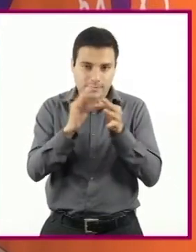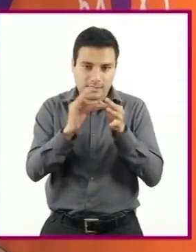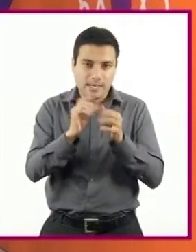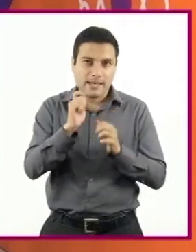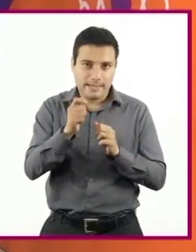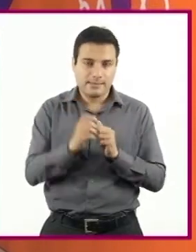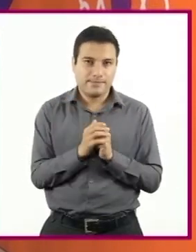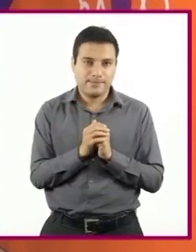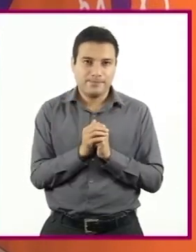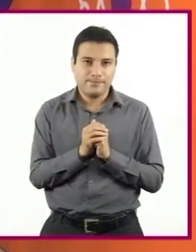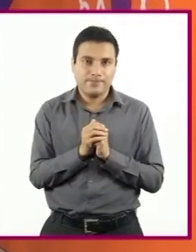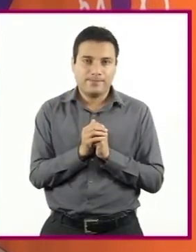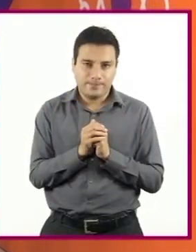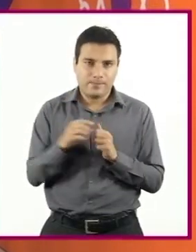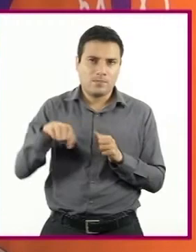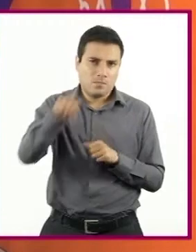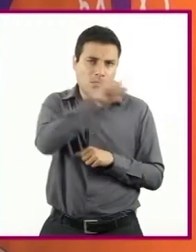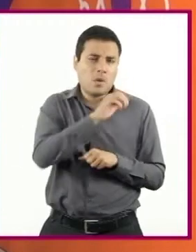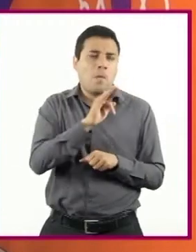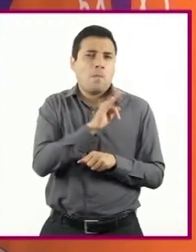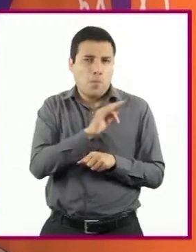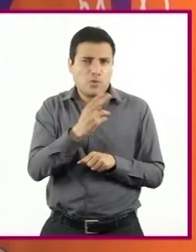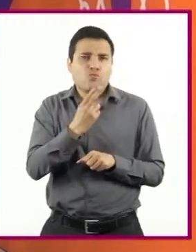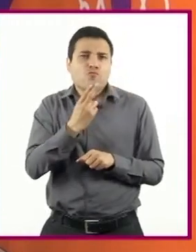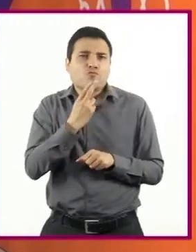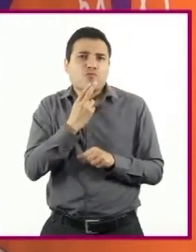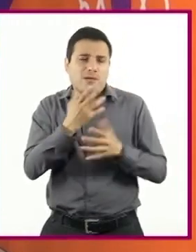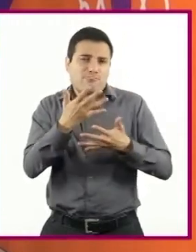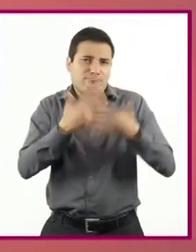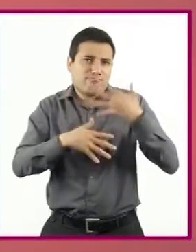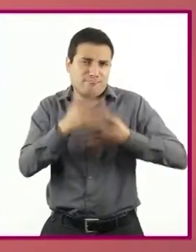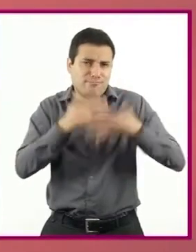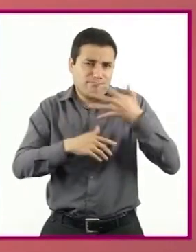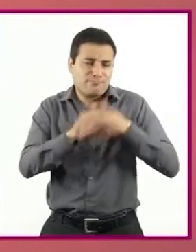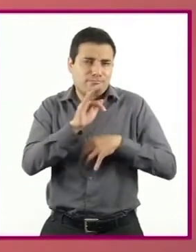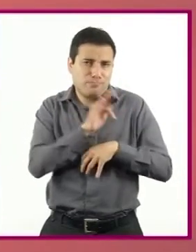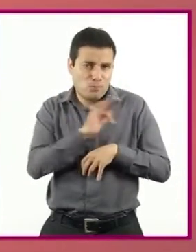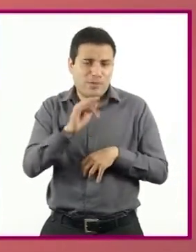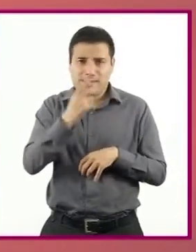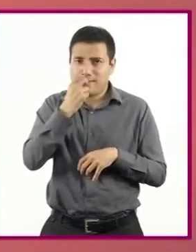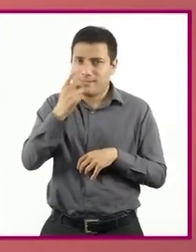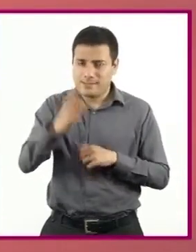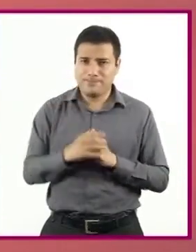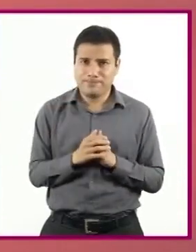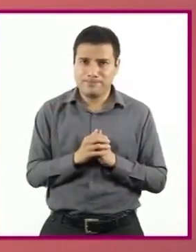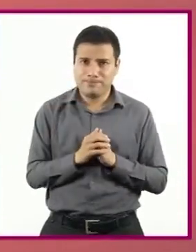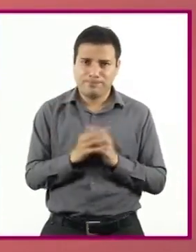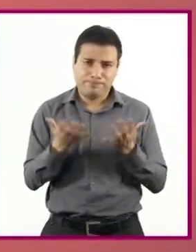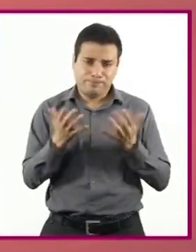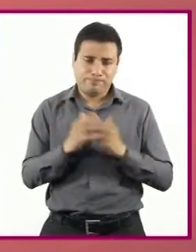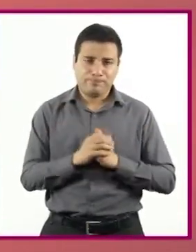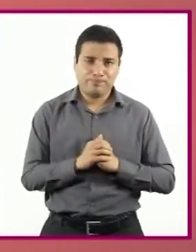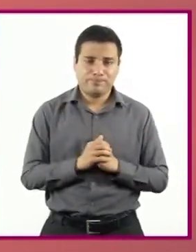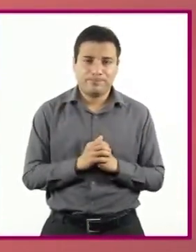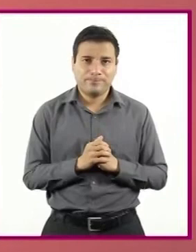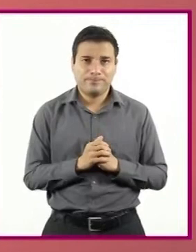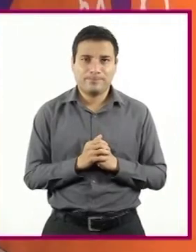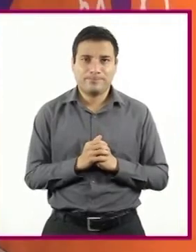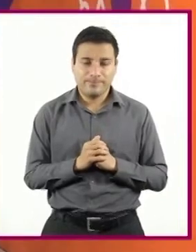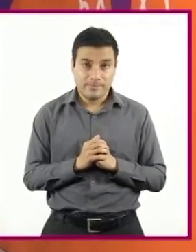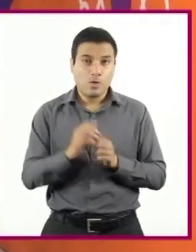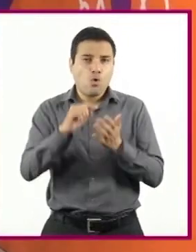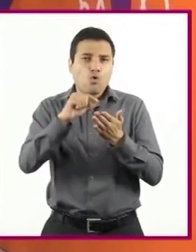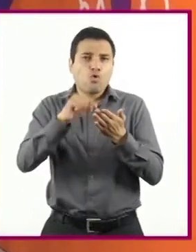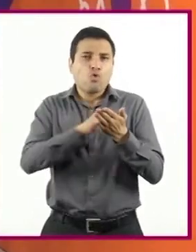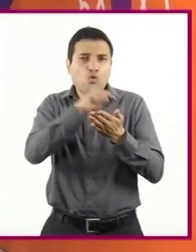y los pueden emitir en un momento dado para reflexionar el sentido y la intención al instante de comunicarlos. Cada situación